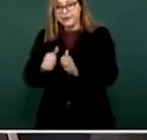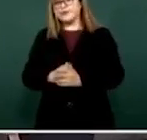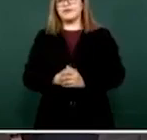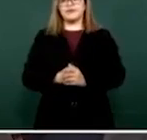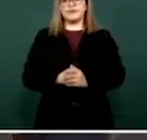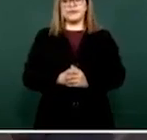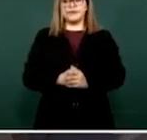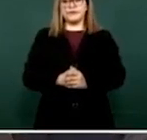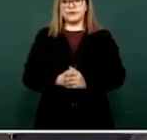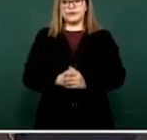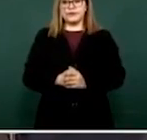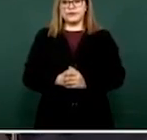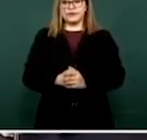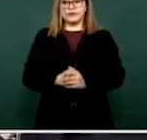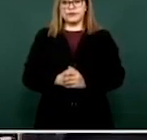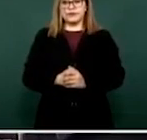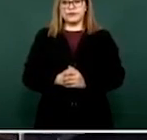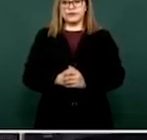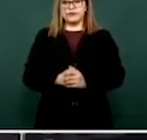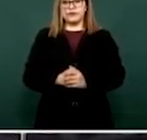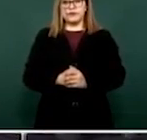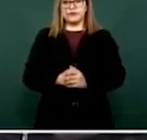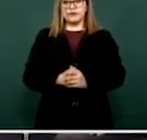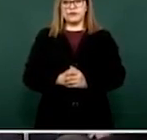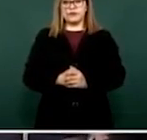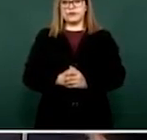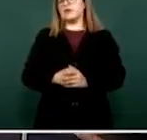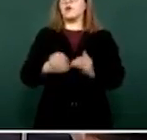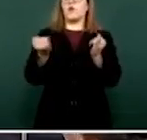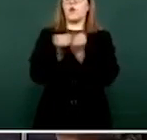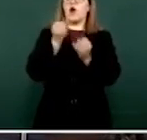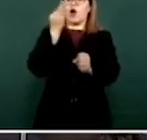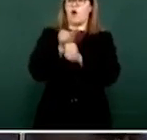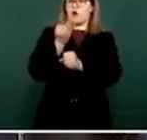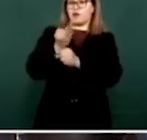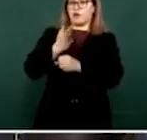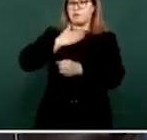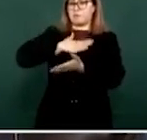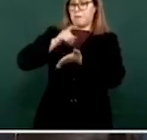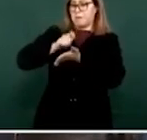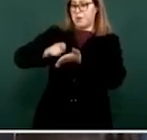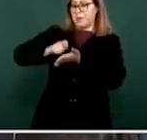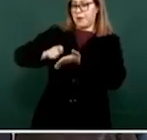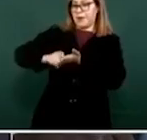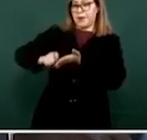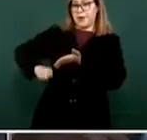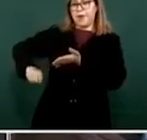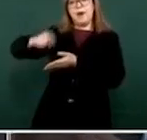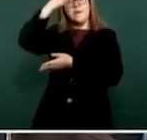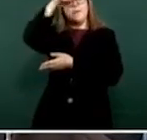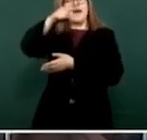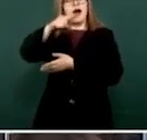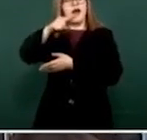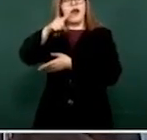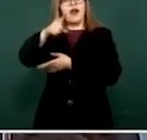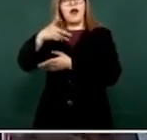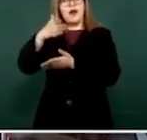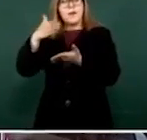Vamos a tomar nota de lo que estás diciendo para que Conagua